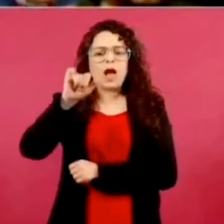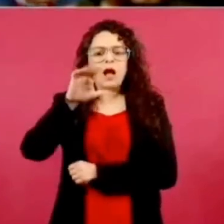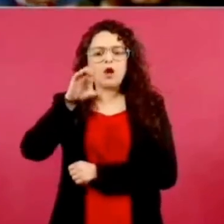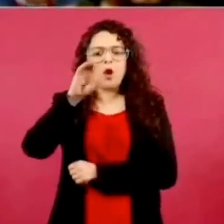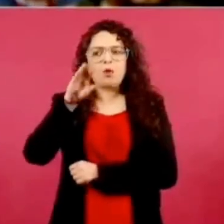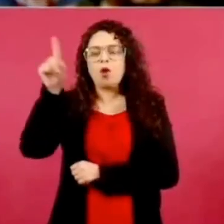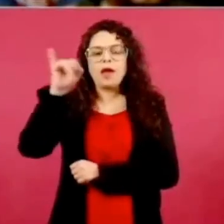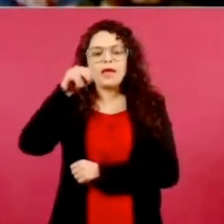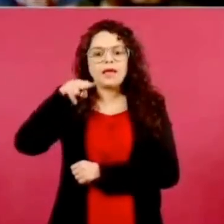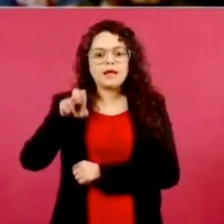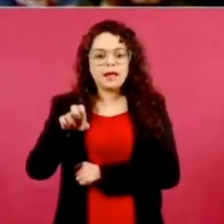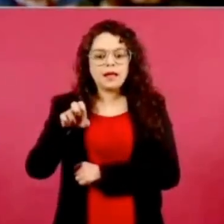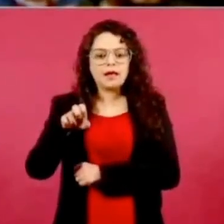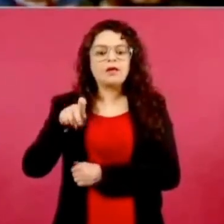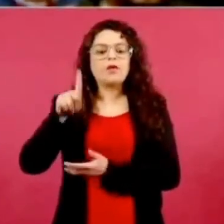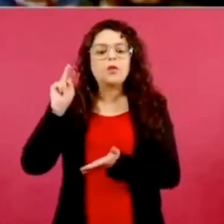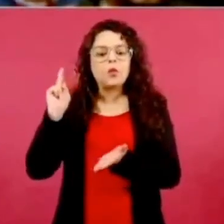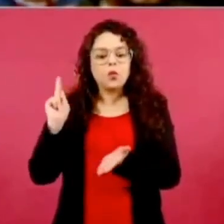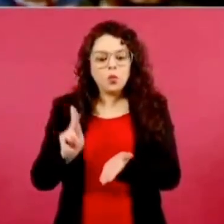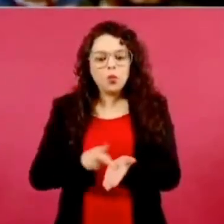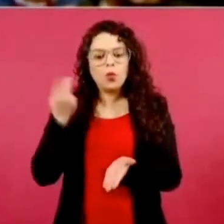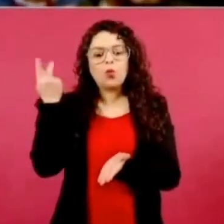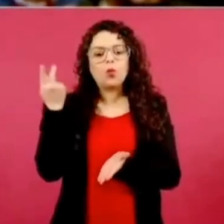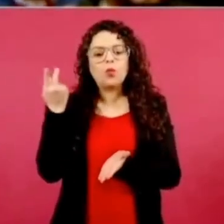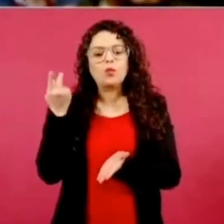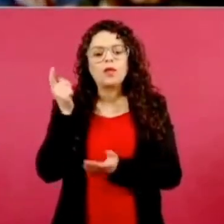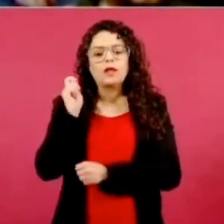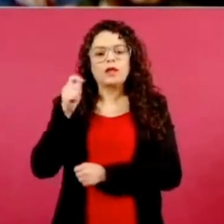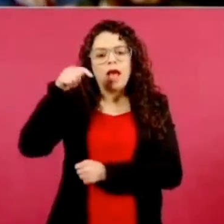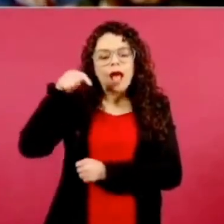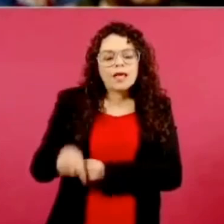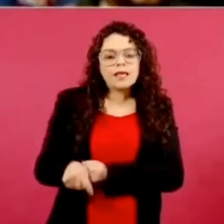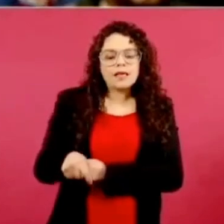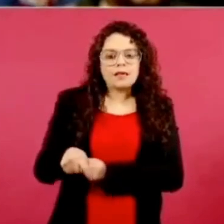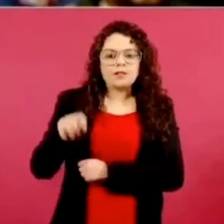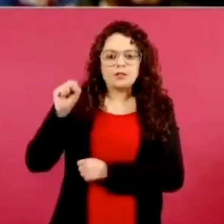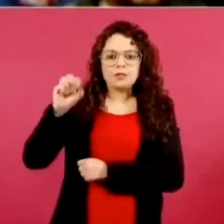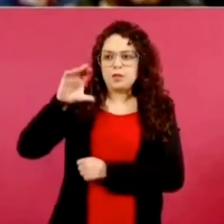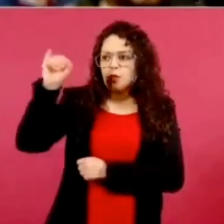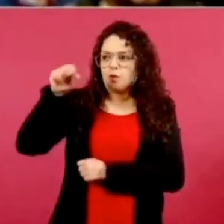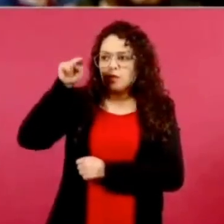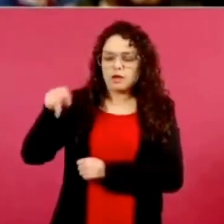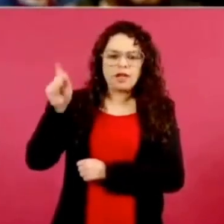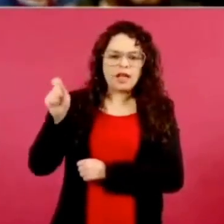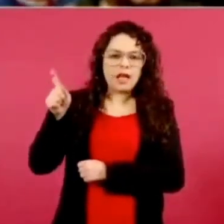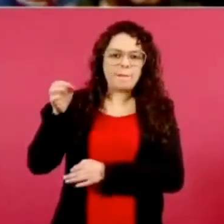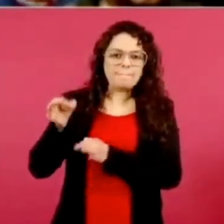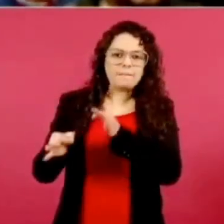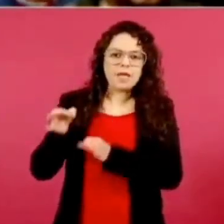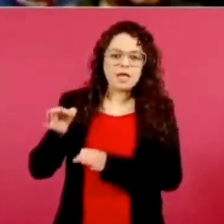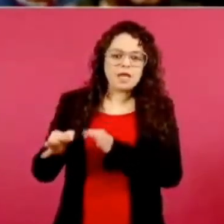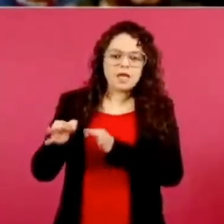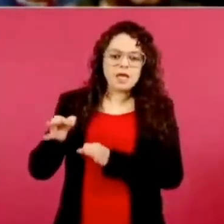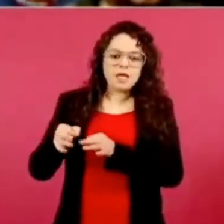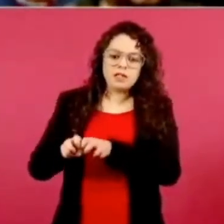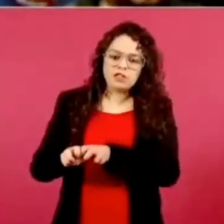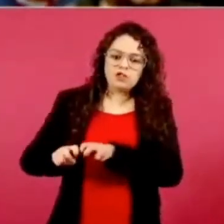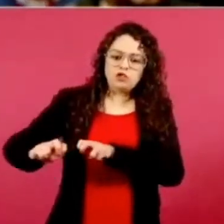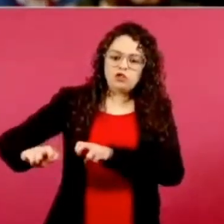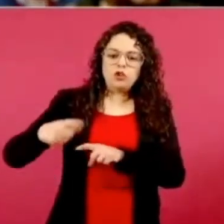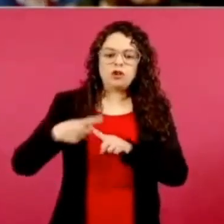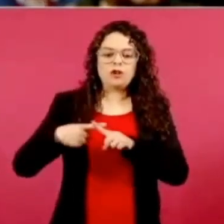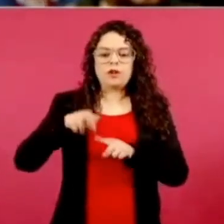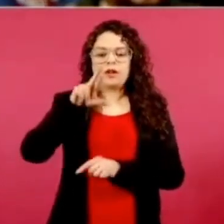pues, otra vez, otra de ministros aquí en la Suprema Corte de Justicia, y estamos hablando de Rafael